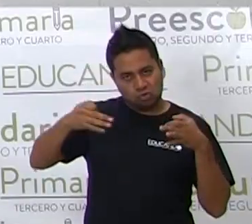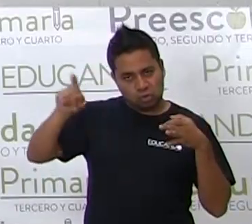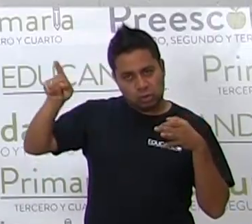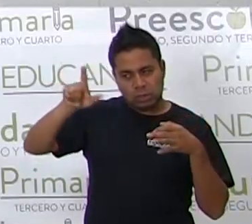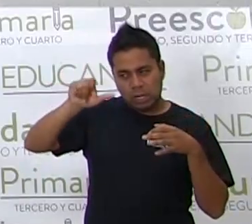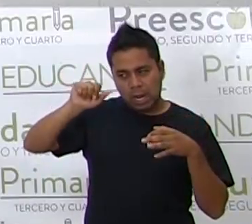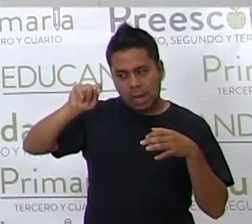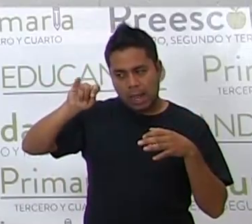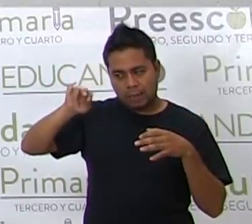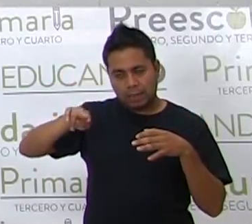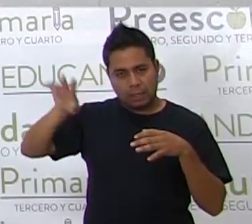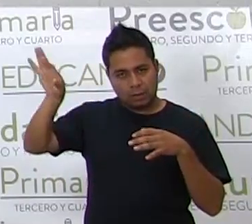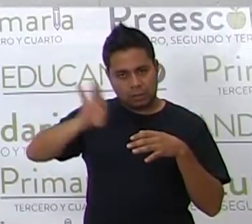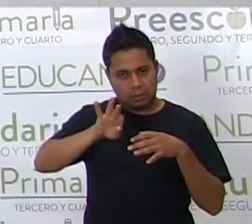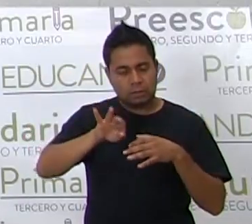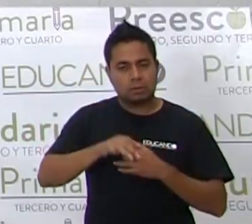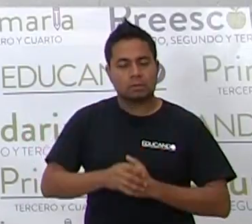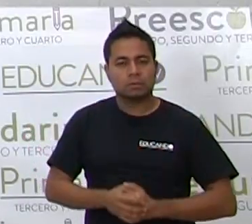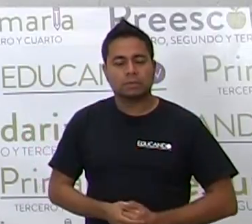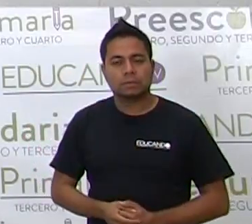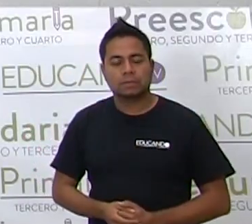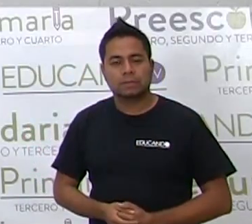Siguiente, mucha atención.